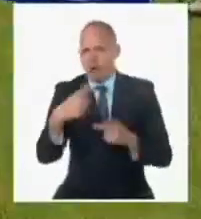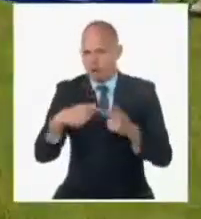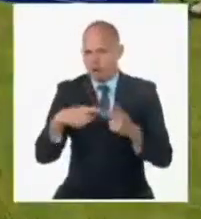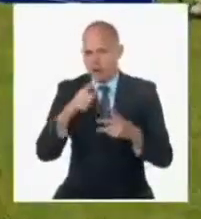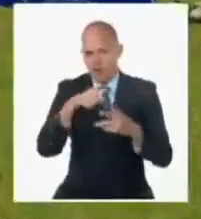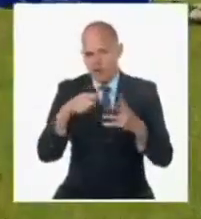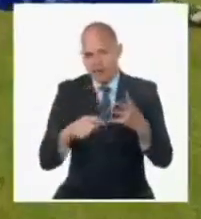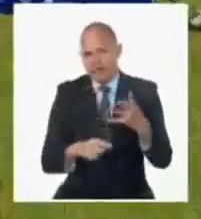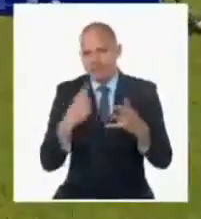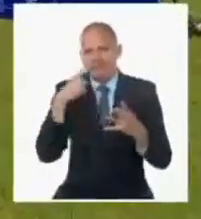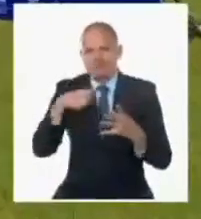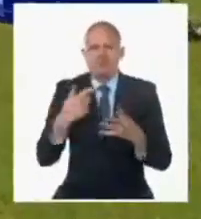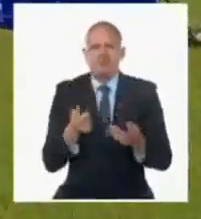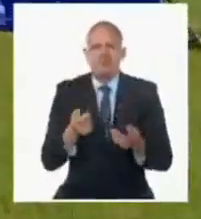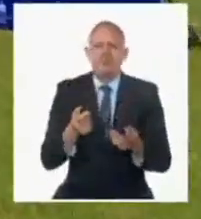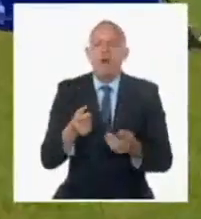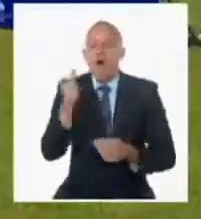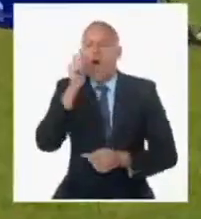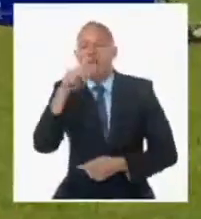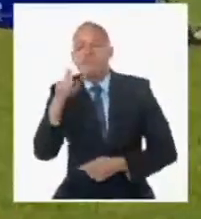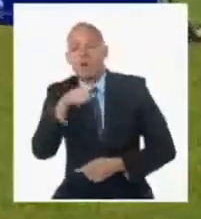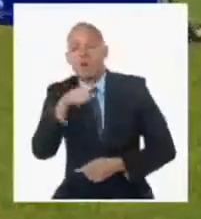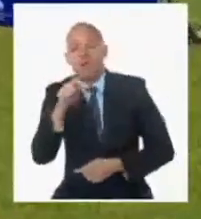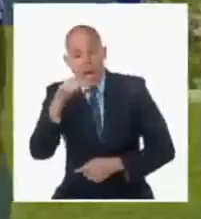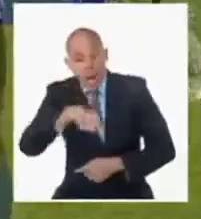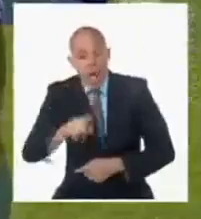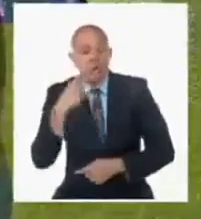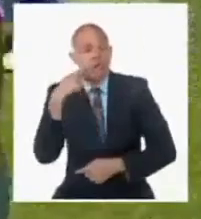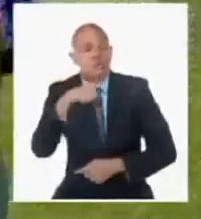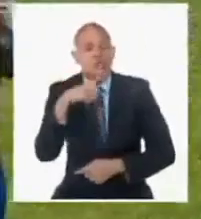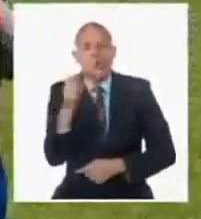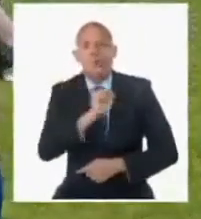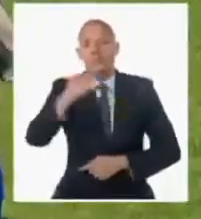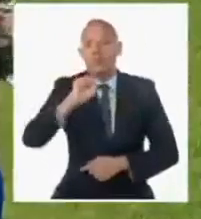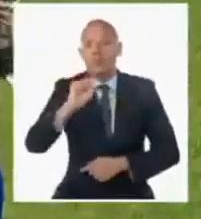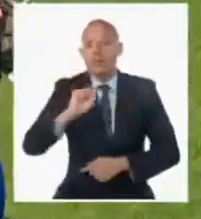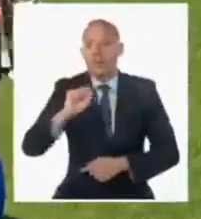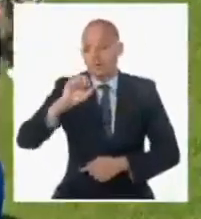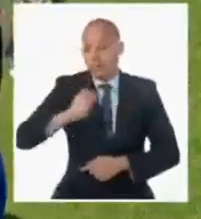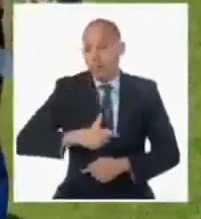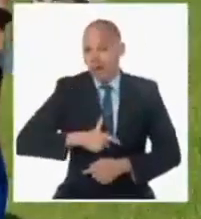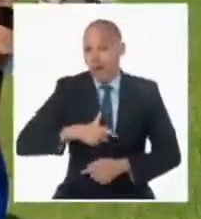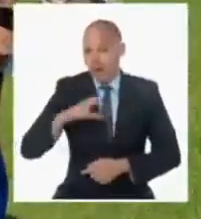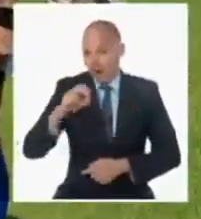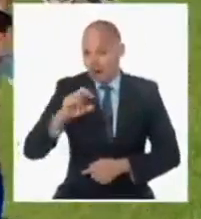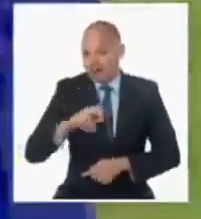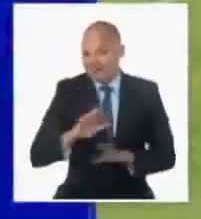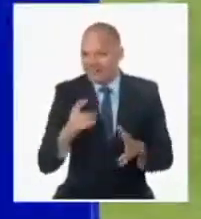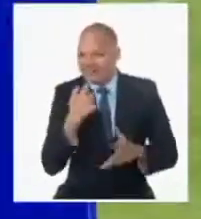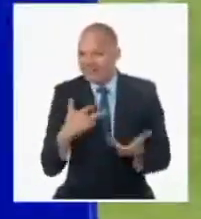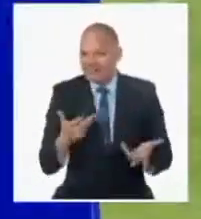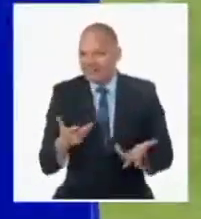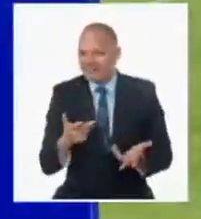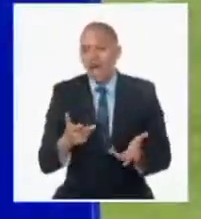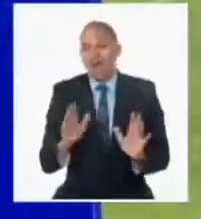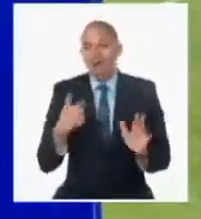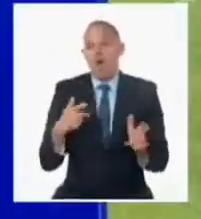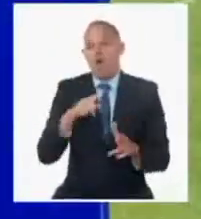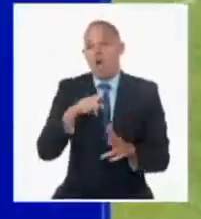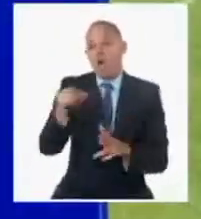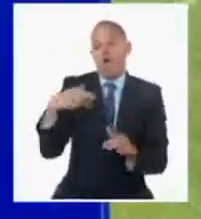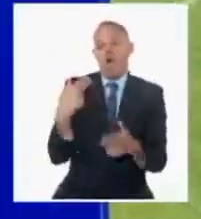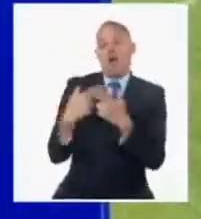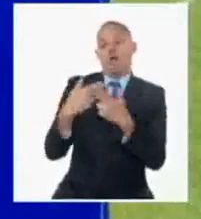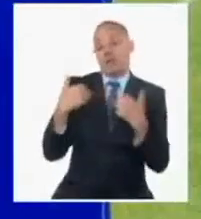el primer ganador de medalla por Cuba en esta subsede en Santo Domingo? Bueno, el colectivo tenía grandes esperanzas en mí, yo tenía